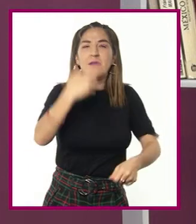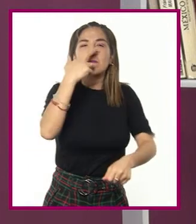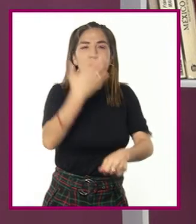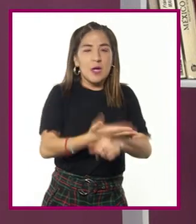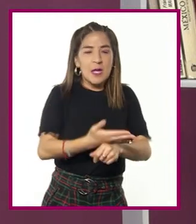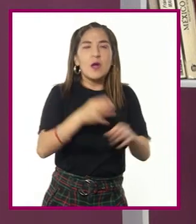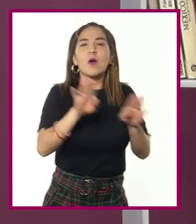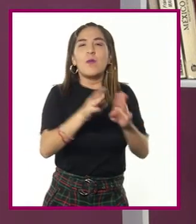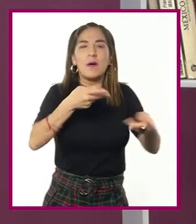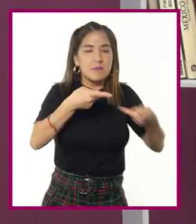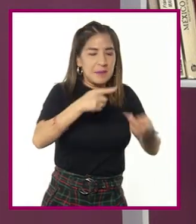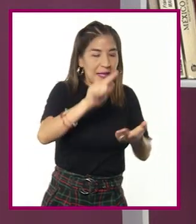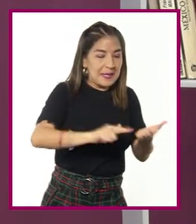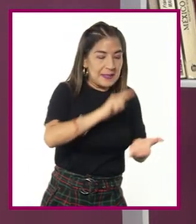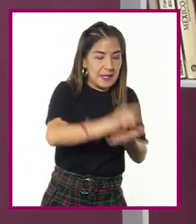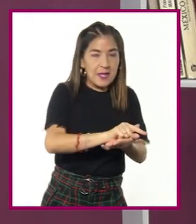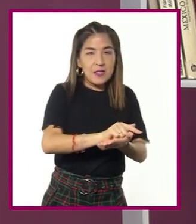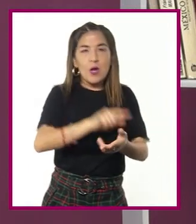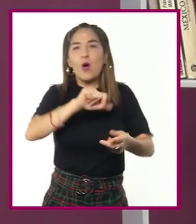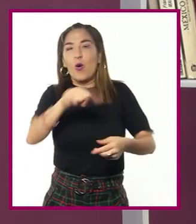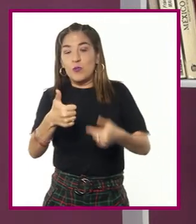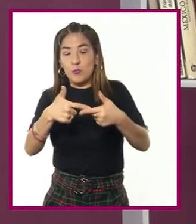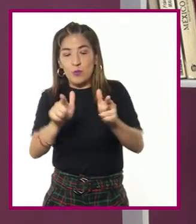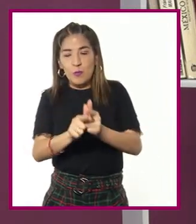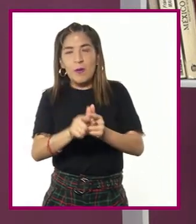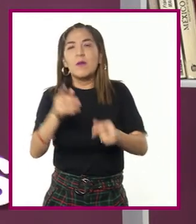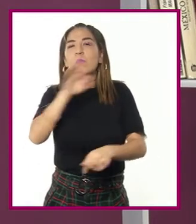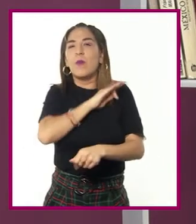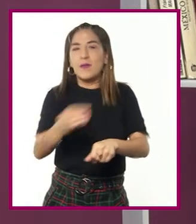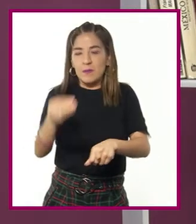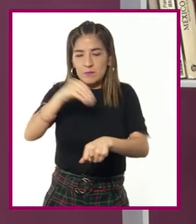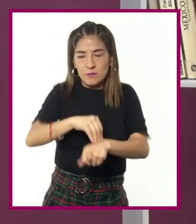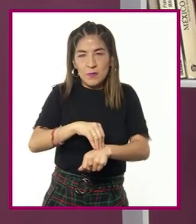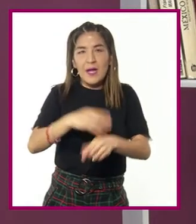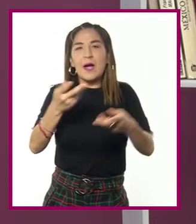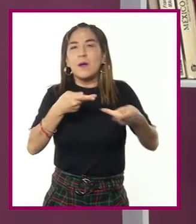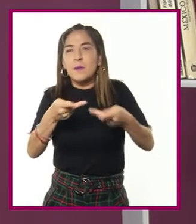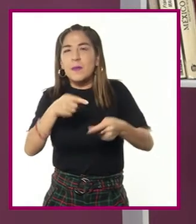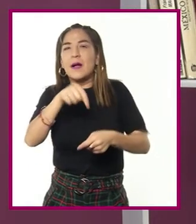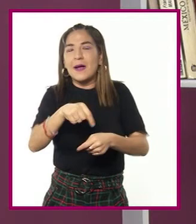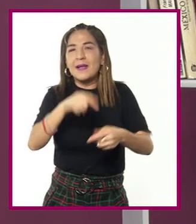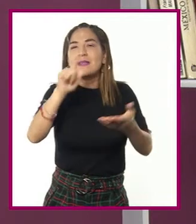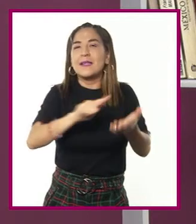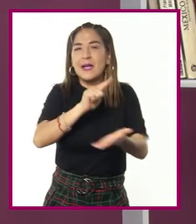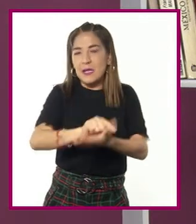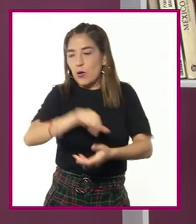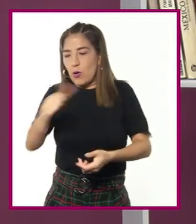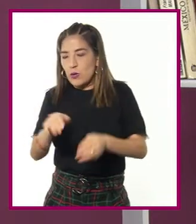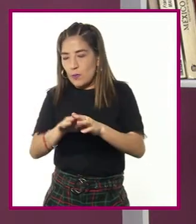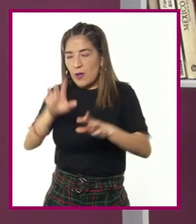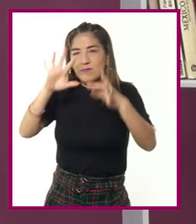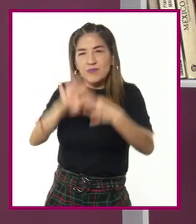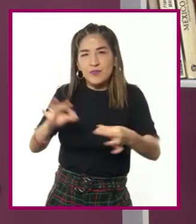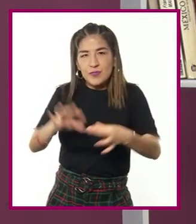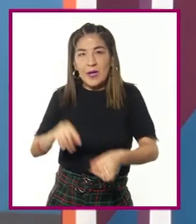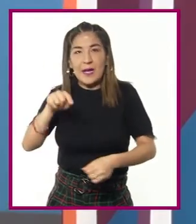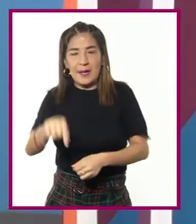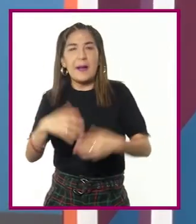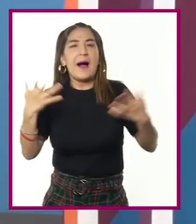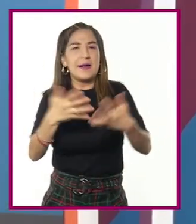de elaborar leyes, otras de aplicarlas y otras de interpretarlas y resolver los conflictos derivados de su